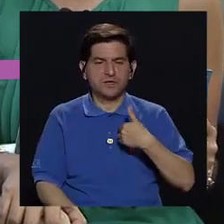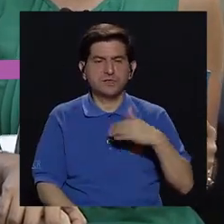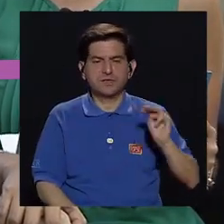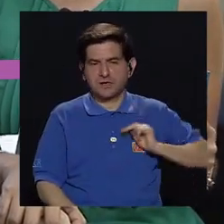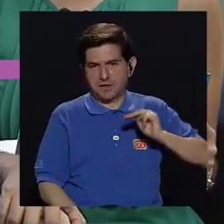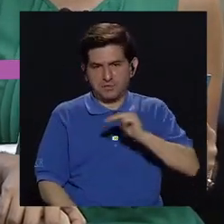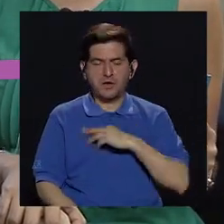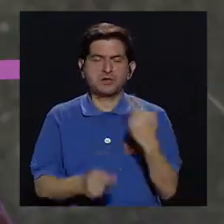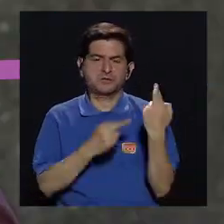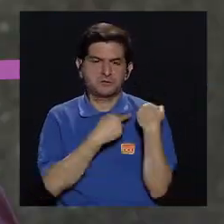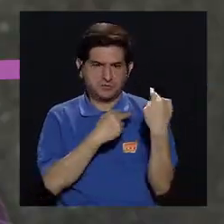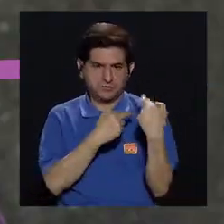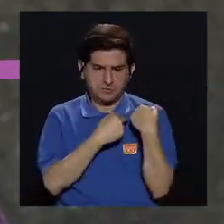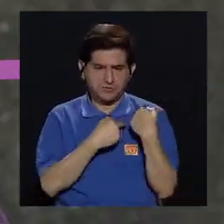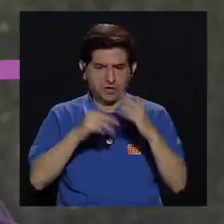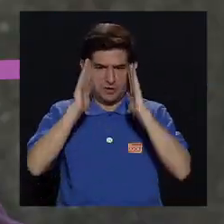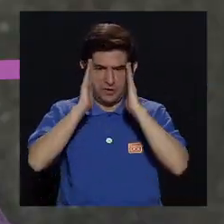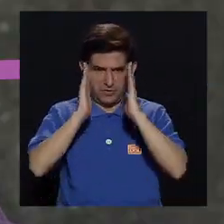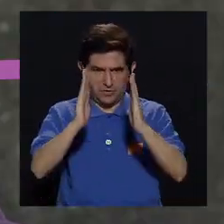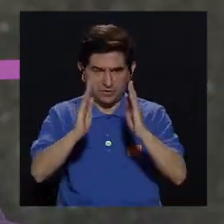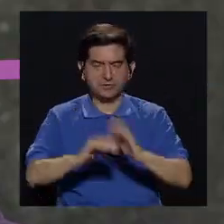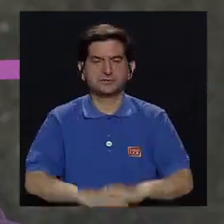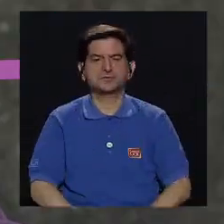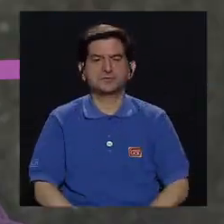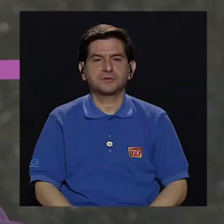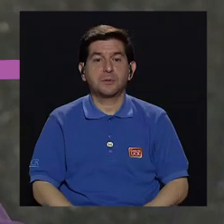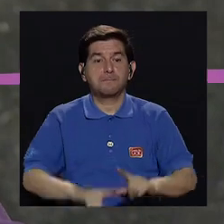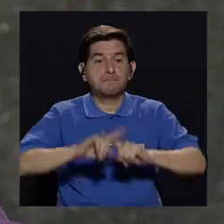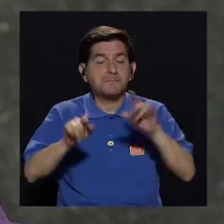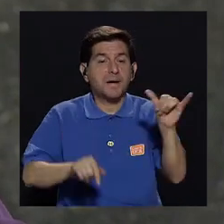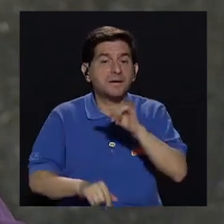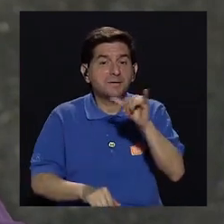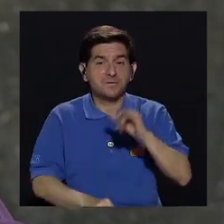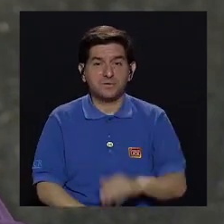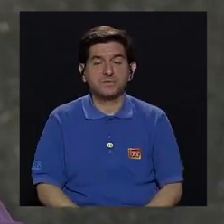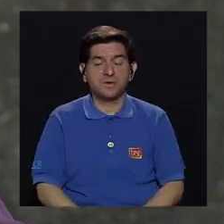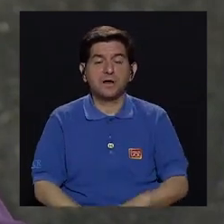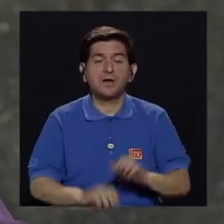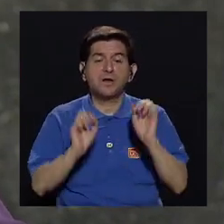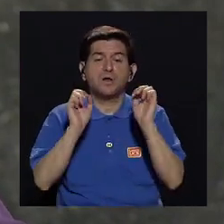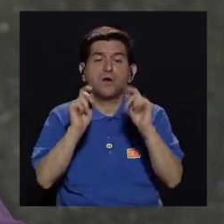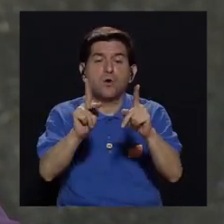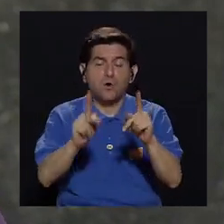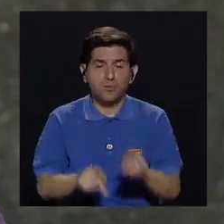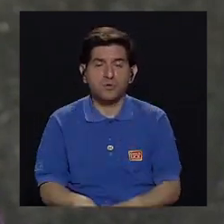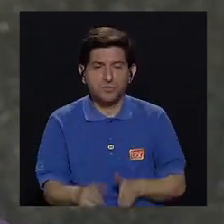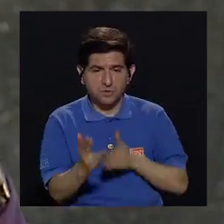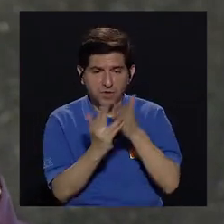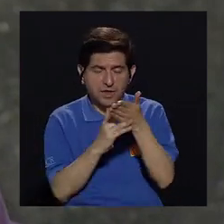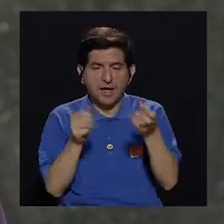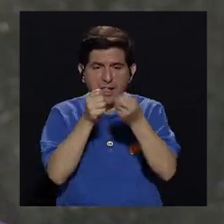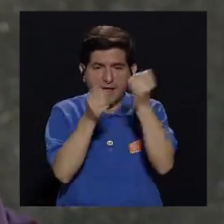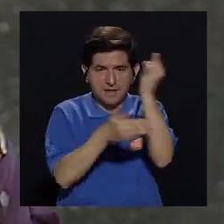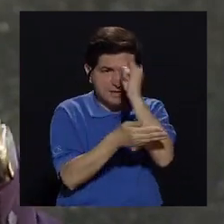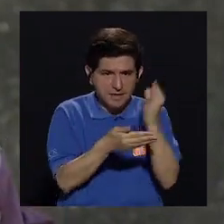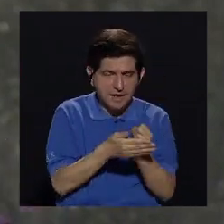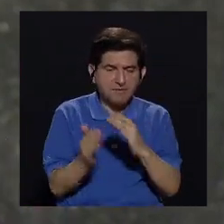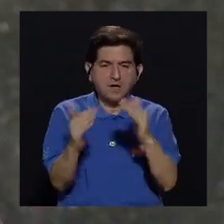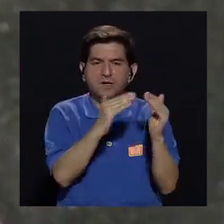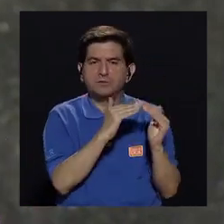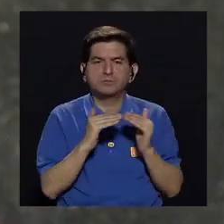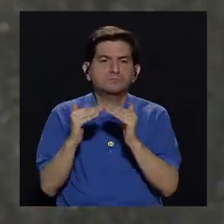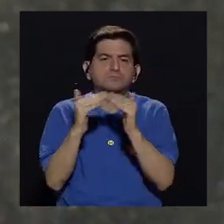responsabilidad del ministerio darle seguimiento y atención, pero también permite, mediante el mapa, que